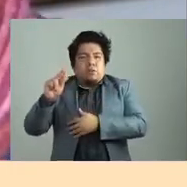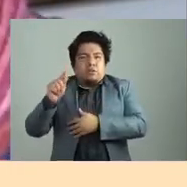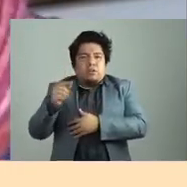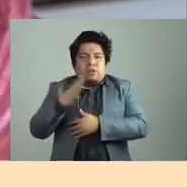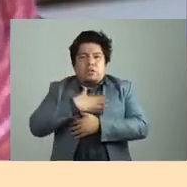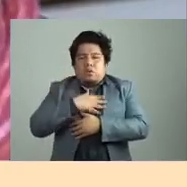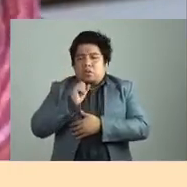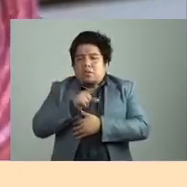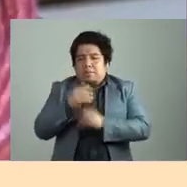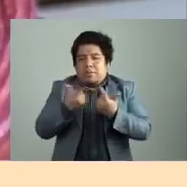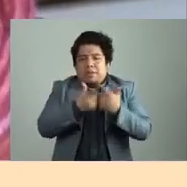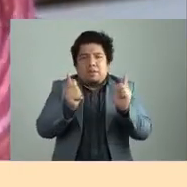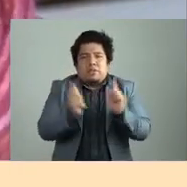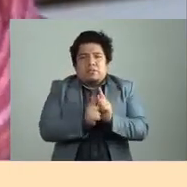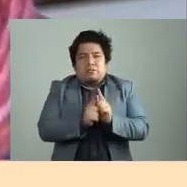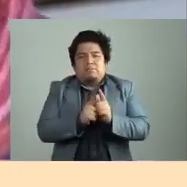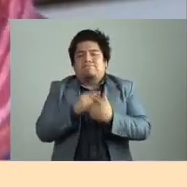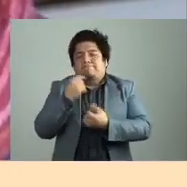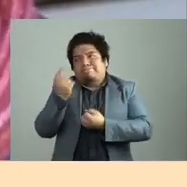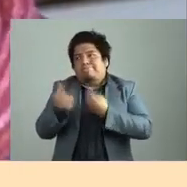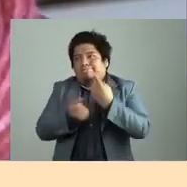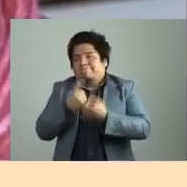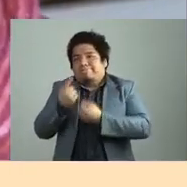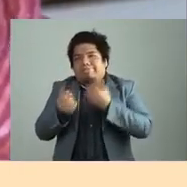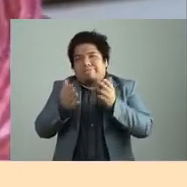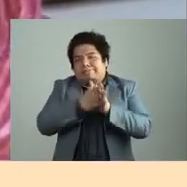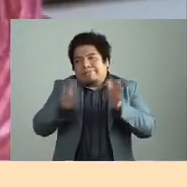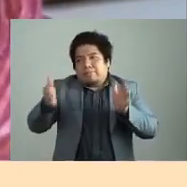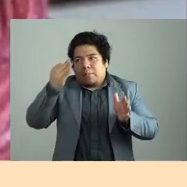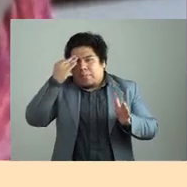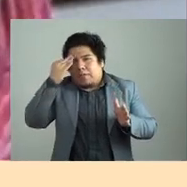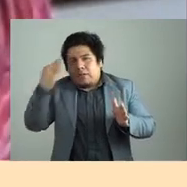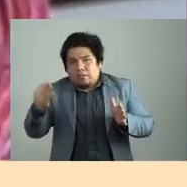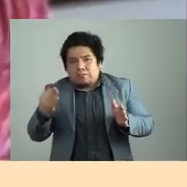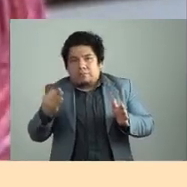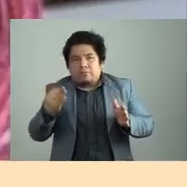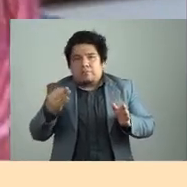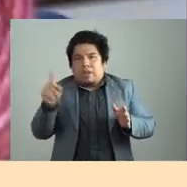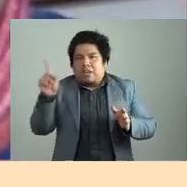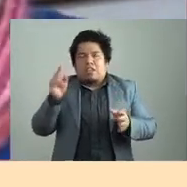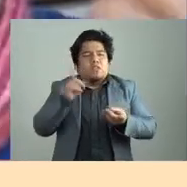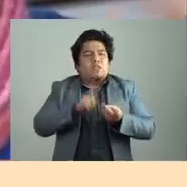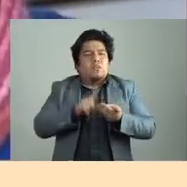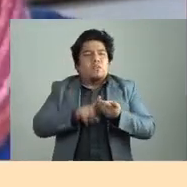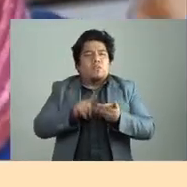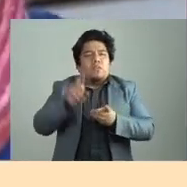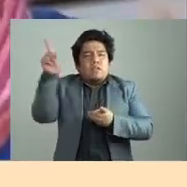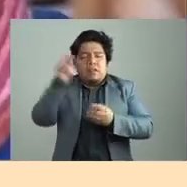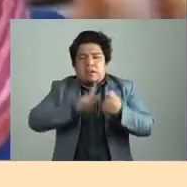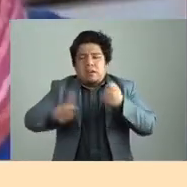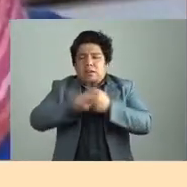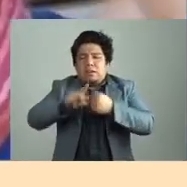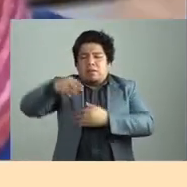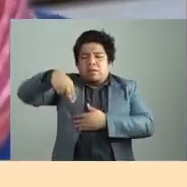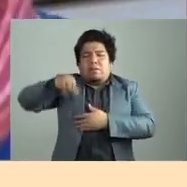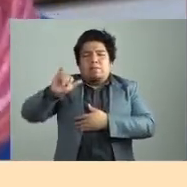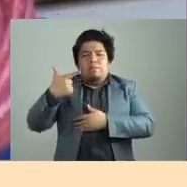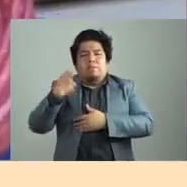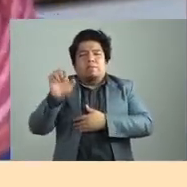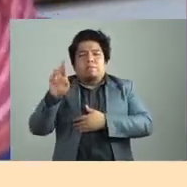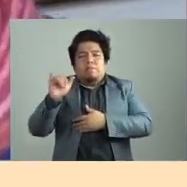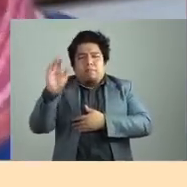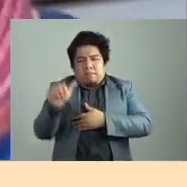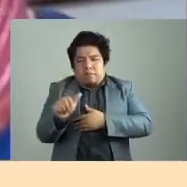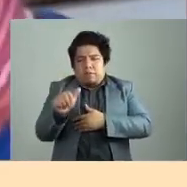hemos pasado períodos de los años 80 en nigeria donde hemos visto muy directamente